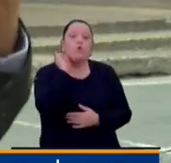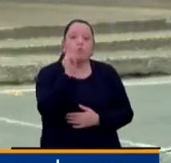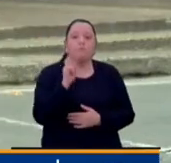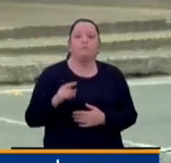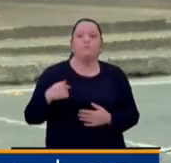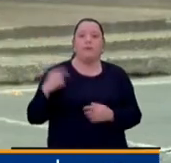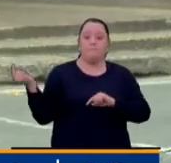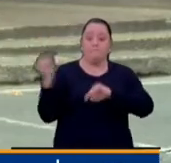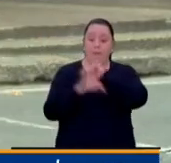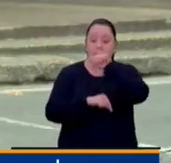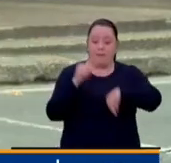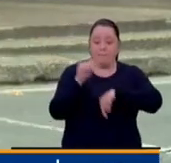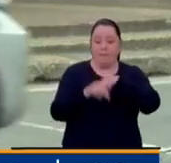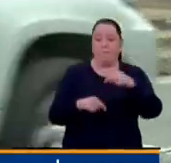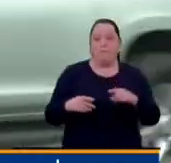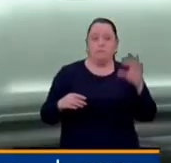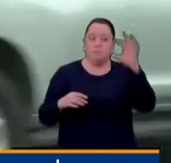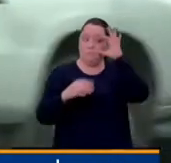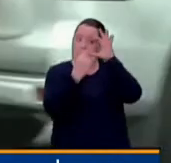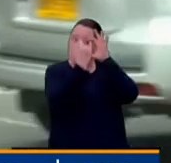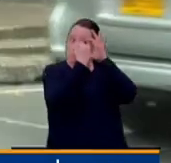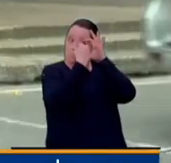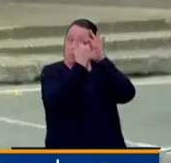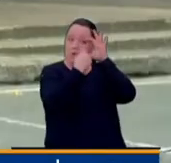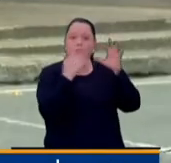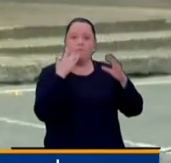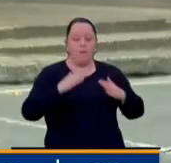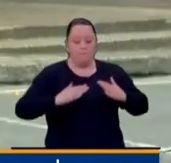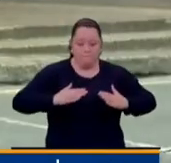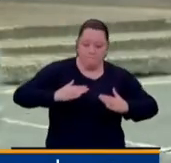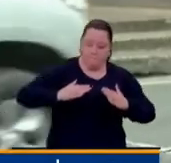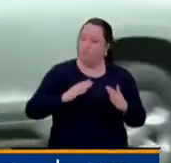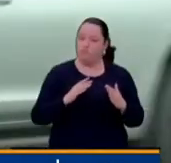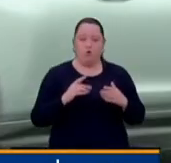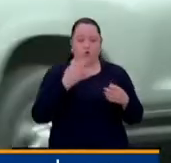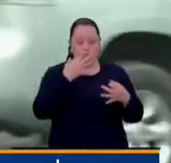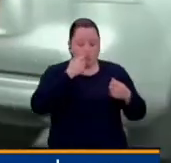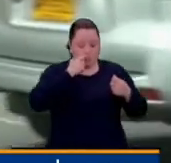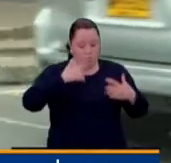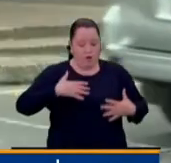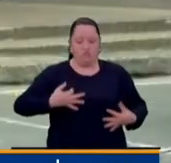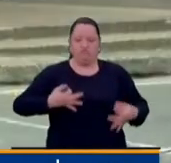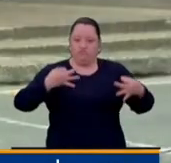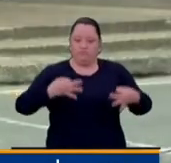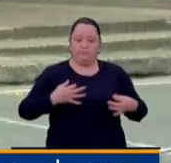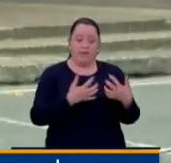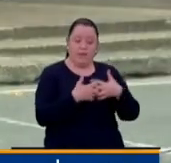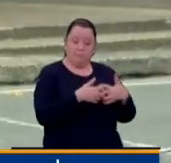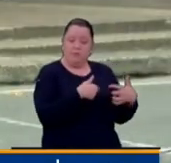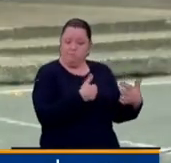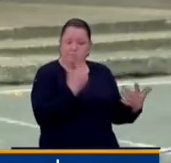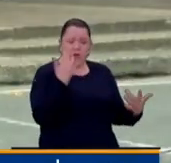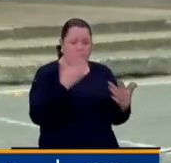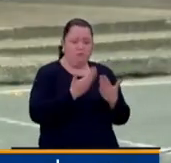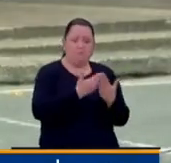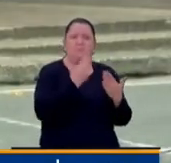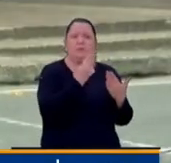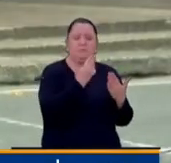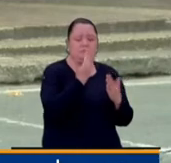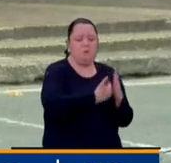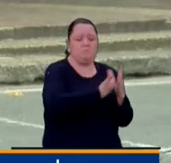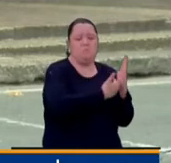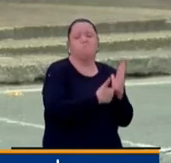y se hacen la lectura del iris no son robots, sino son seres humanos. La empresa dice que cuenta con todos los permisos para